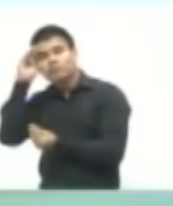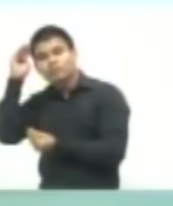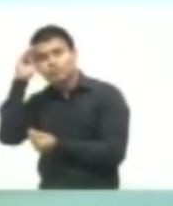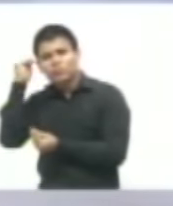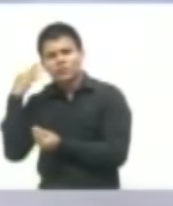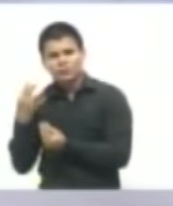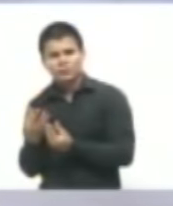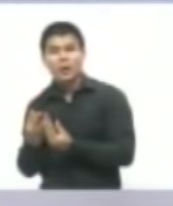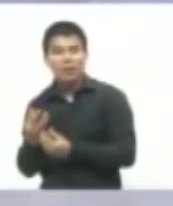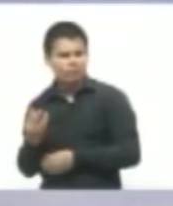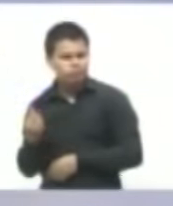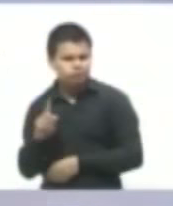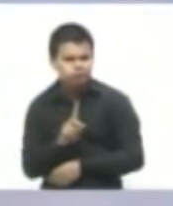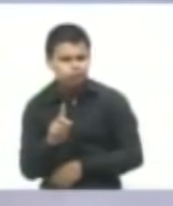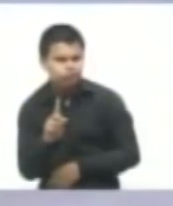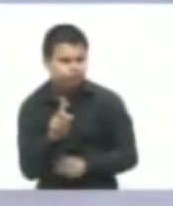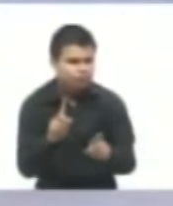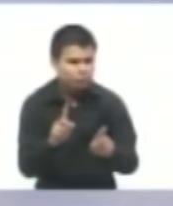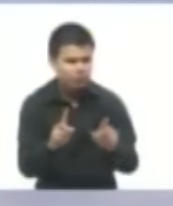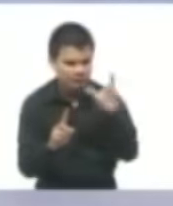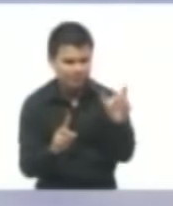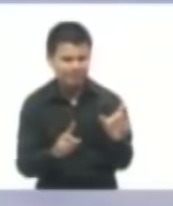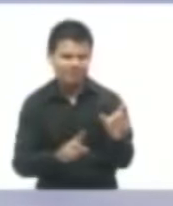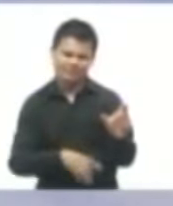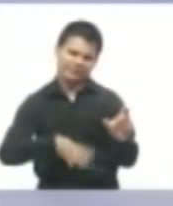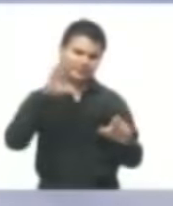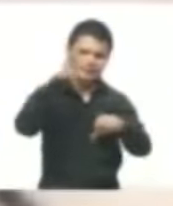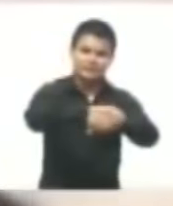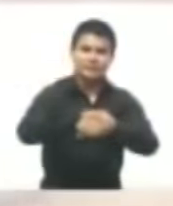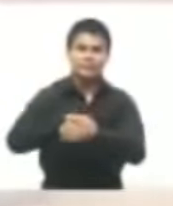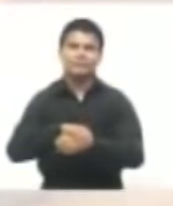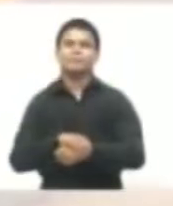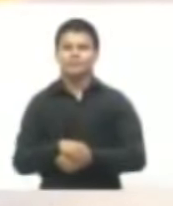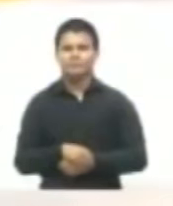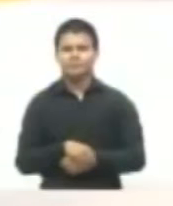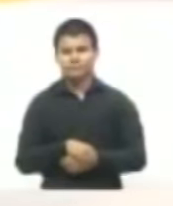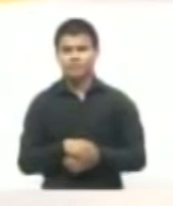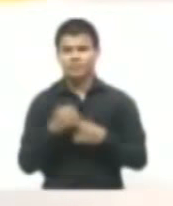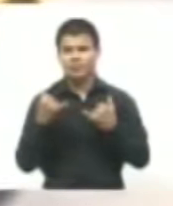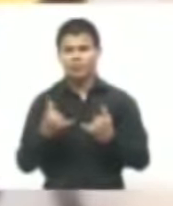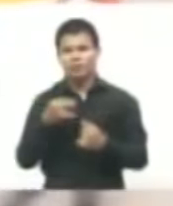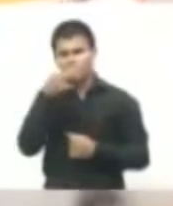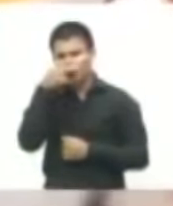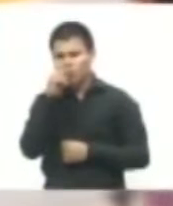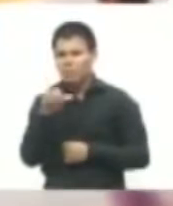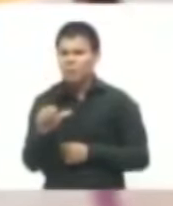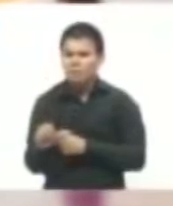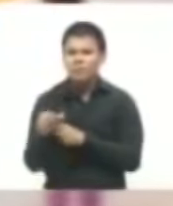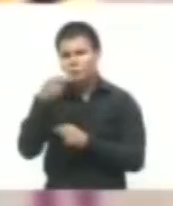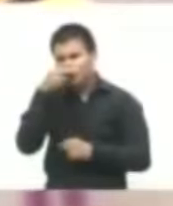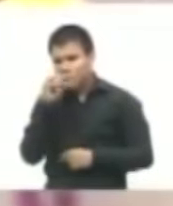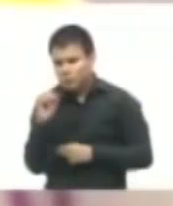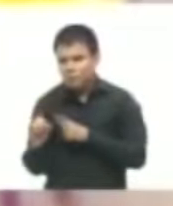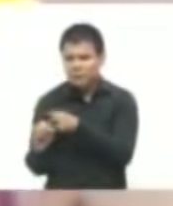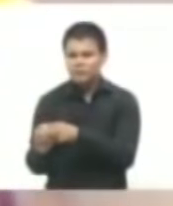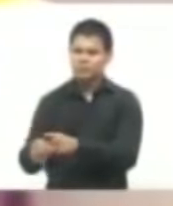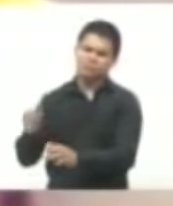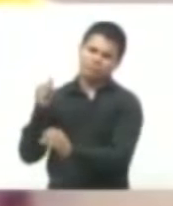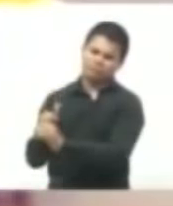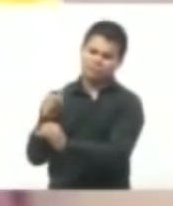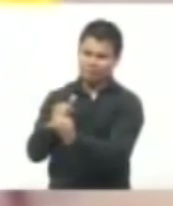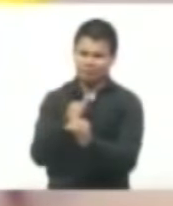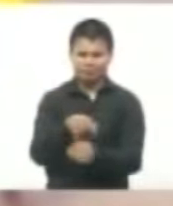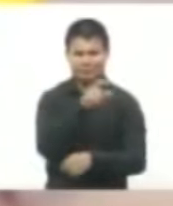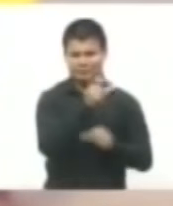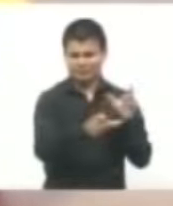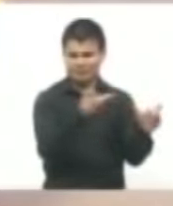sexual. En Colombia, las escalofriantes cifras de abuso sexual ubican a los menores de edad como las principales víctimas. El